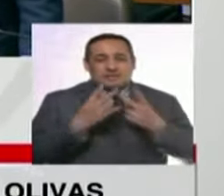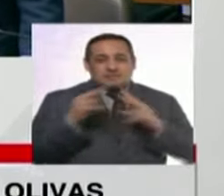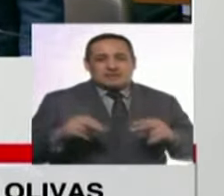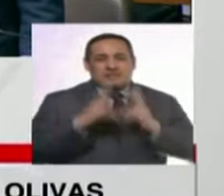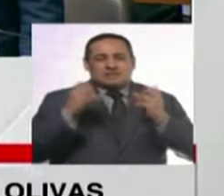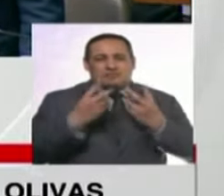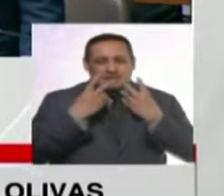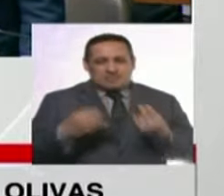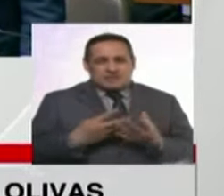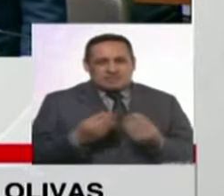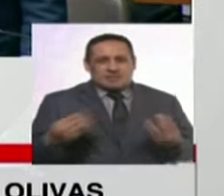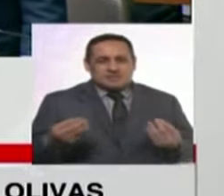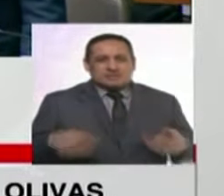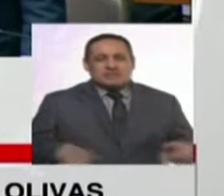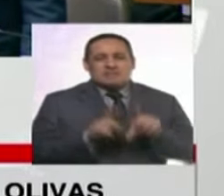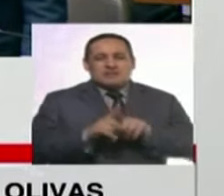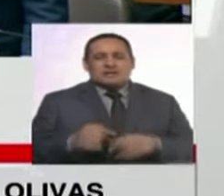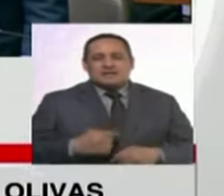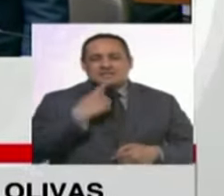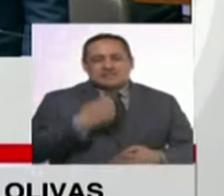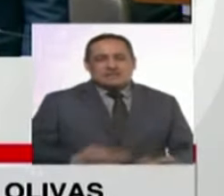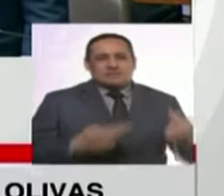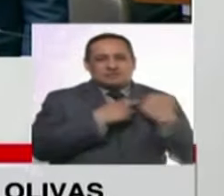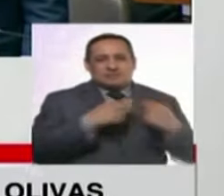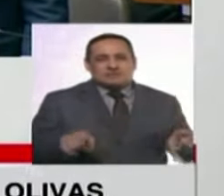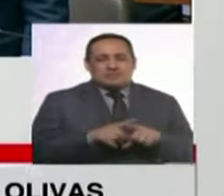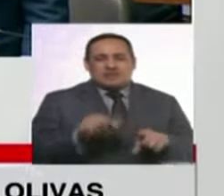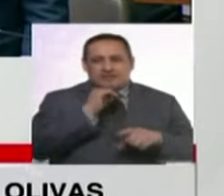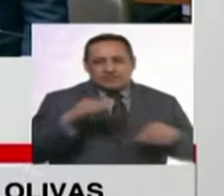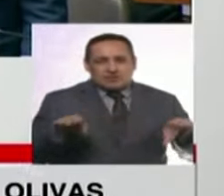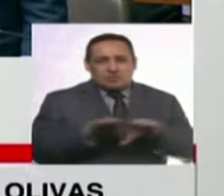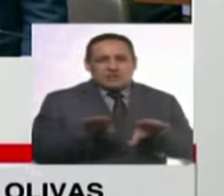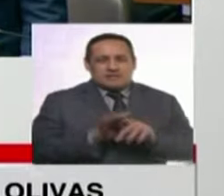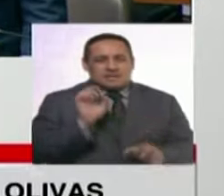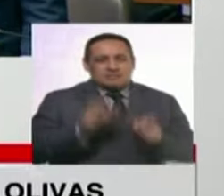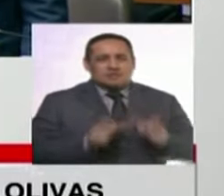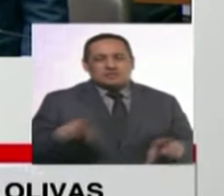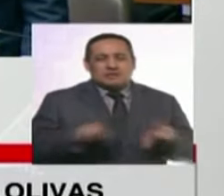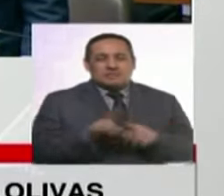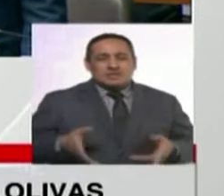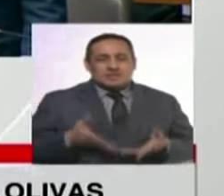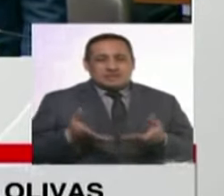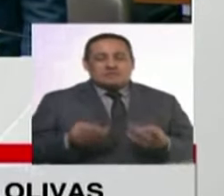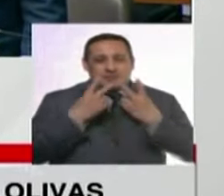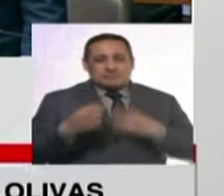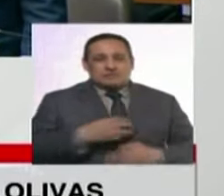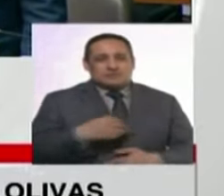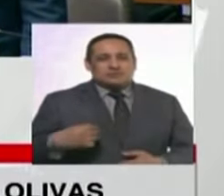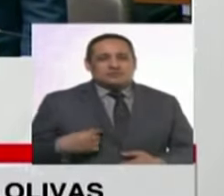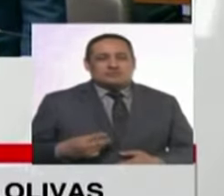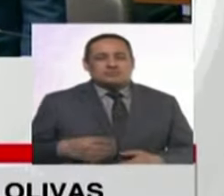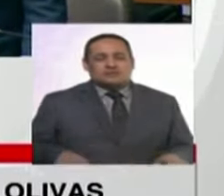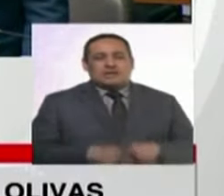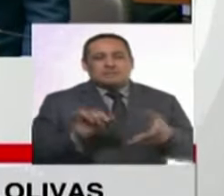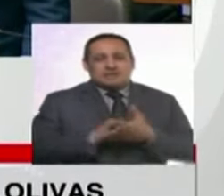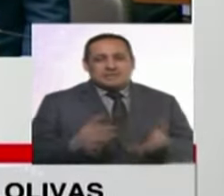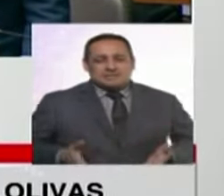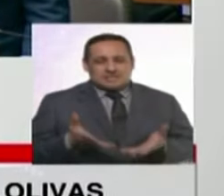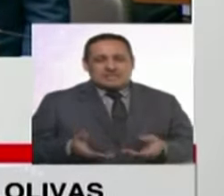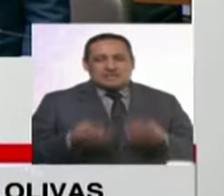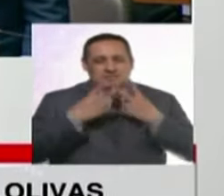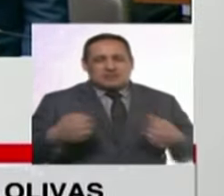caldo de cultivo está en función a la desigualdad social eso contribuye señor ministro que se